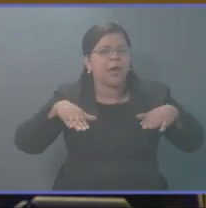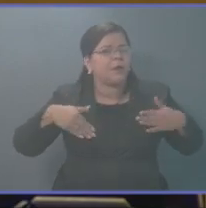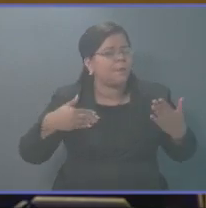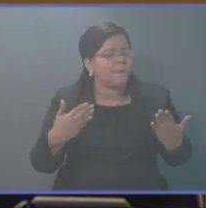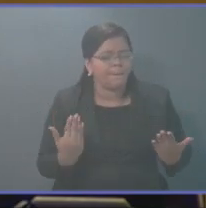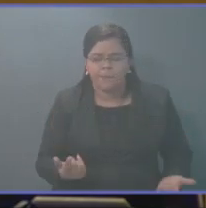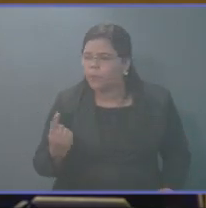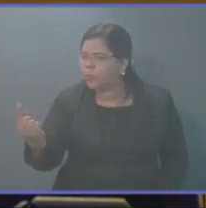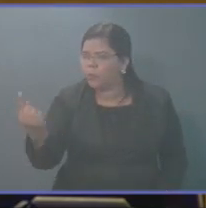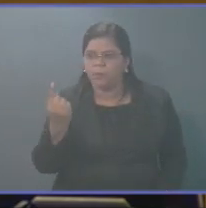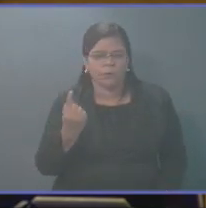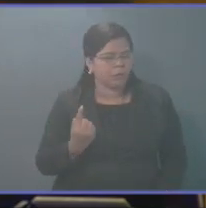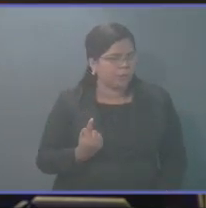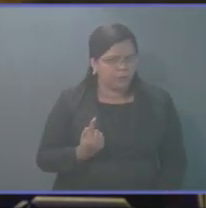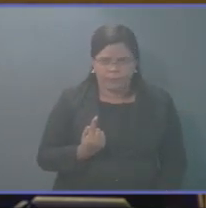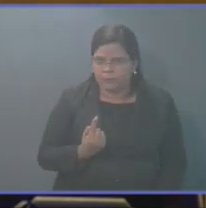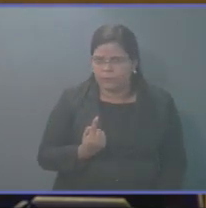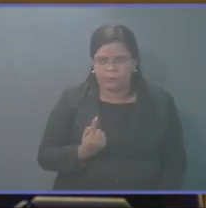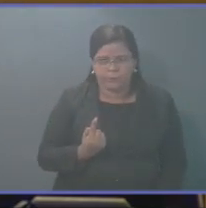señalada.